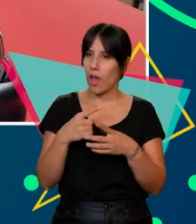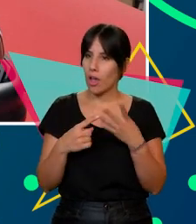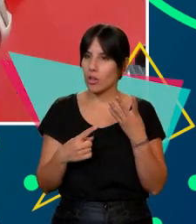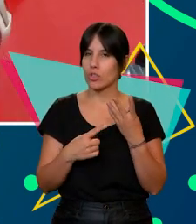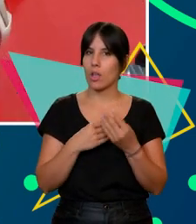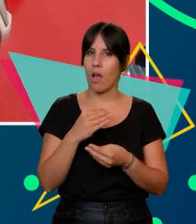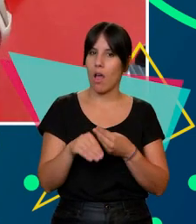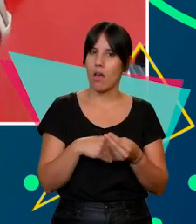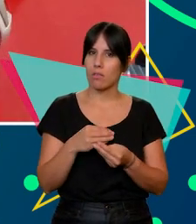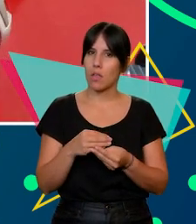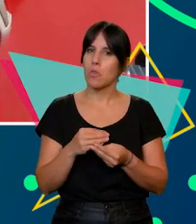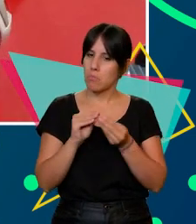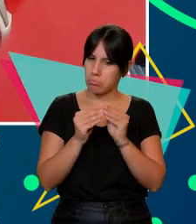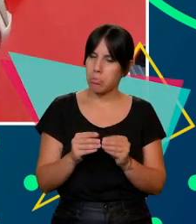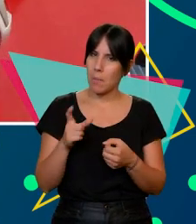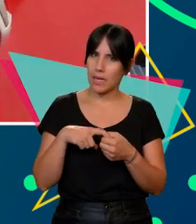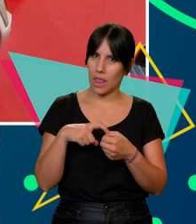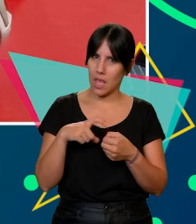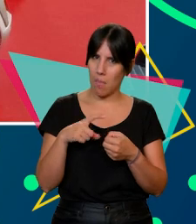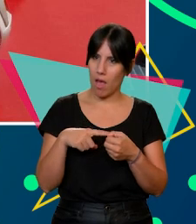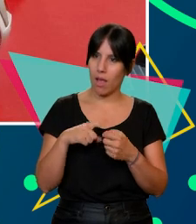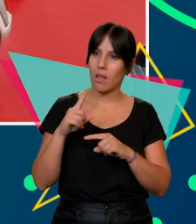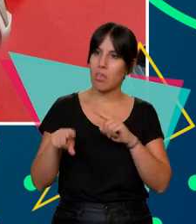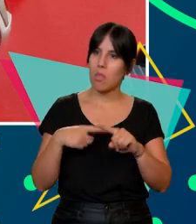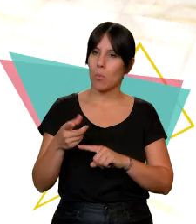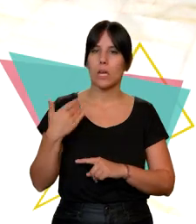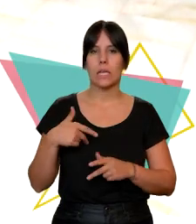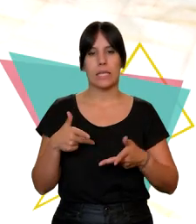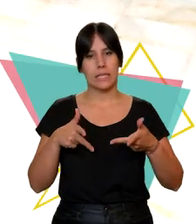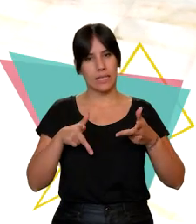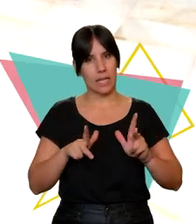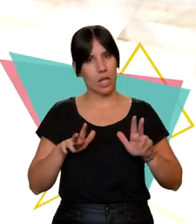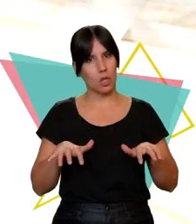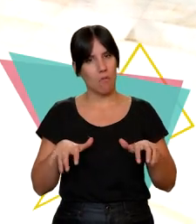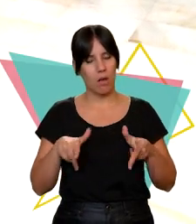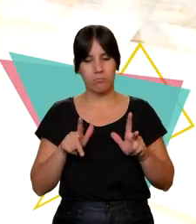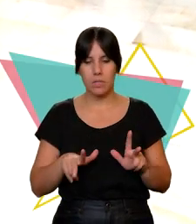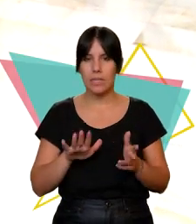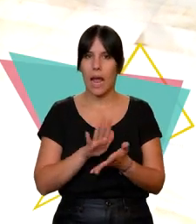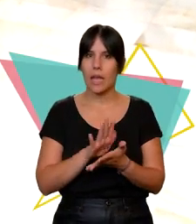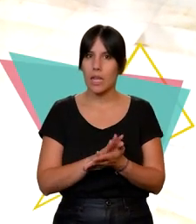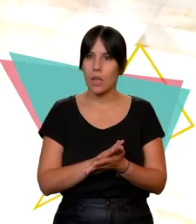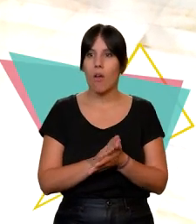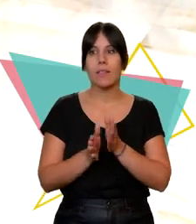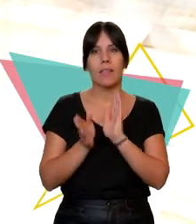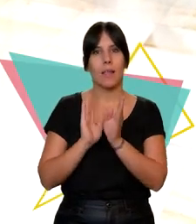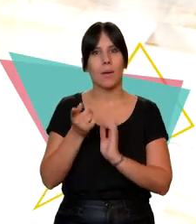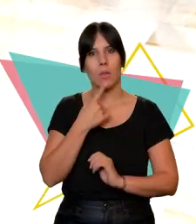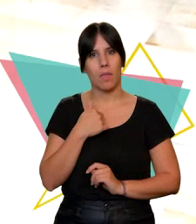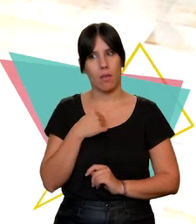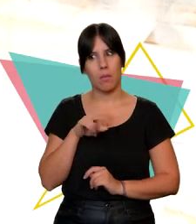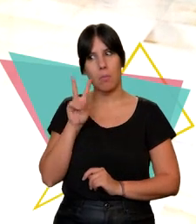que le teníamos que ir trasladar al robot. Y al ratito ya se calmó, se sentó en el sofá que tienen allí, y la terapeuta me